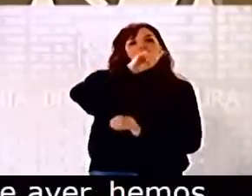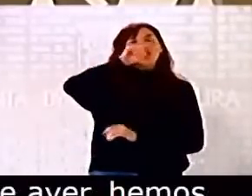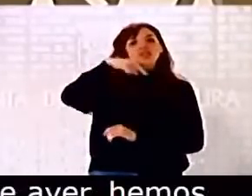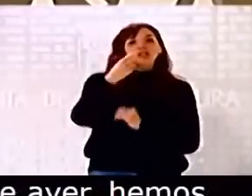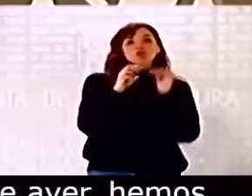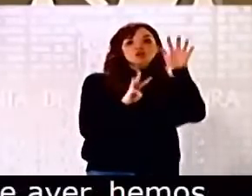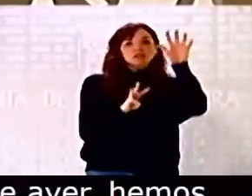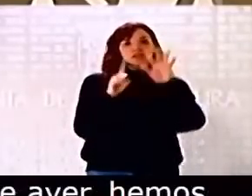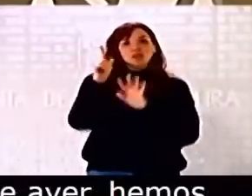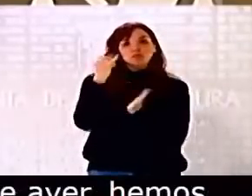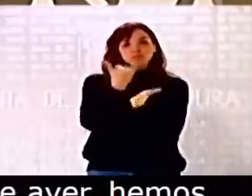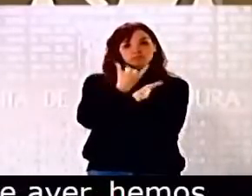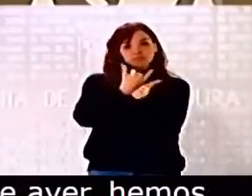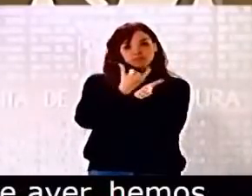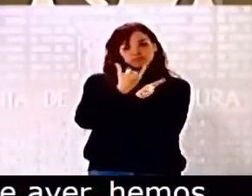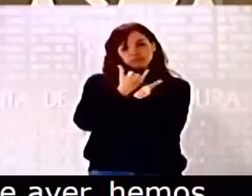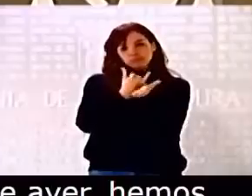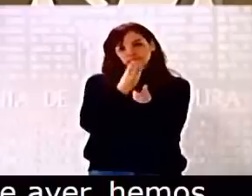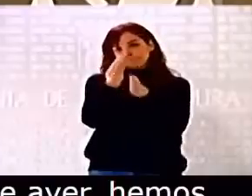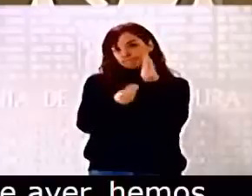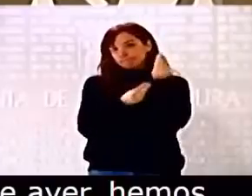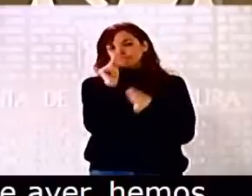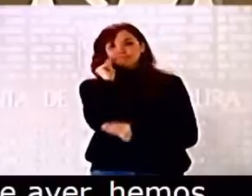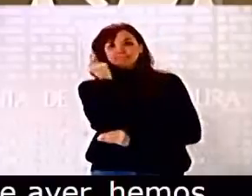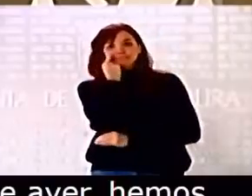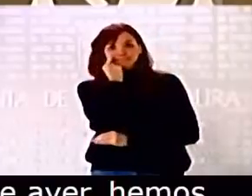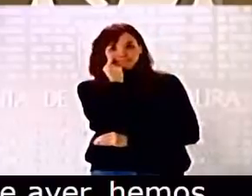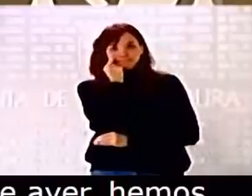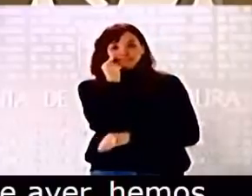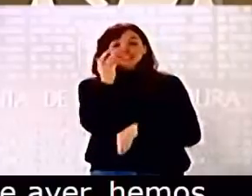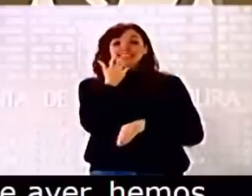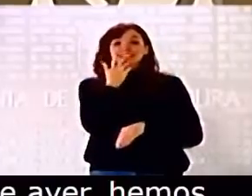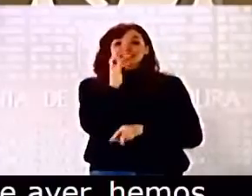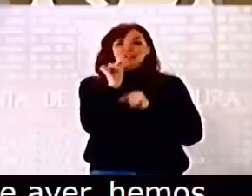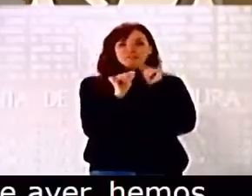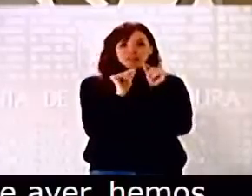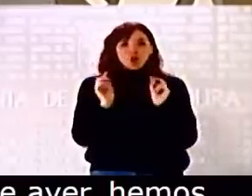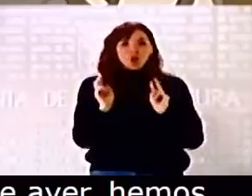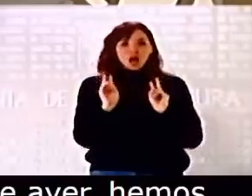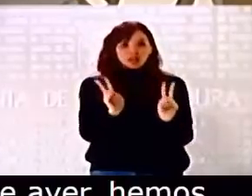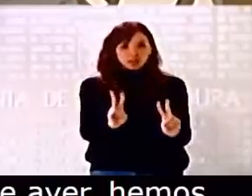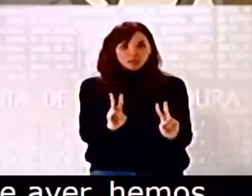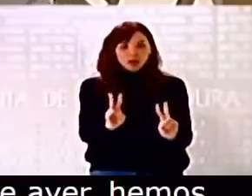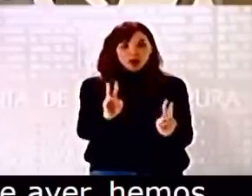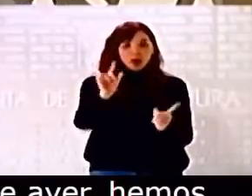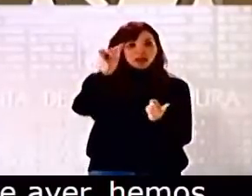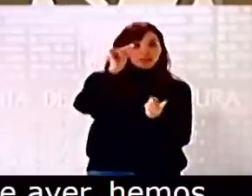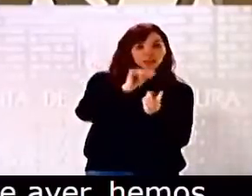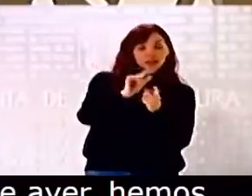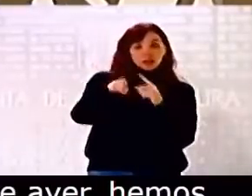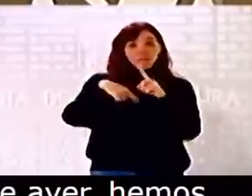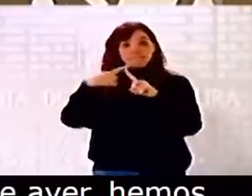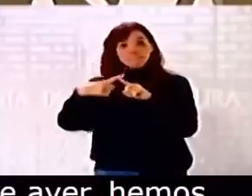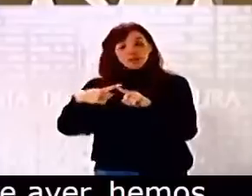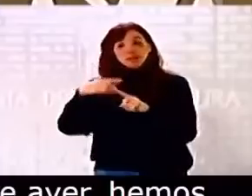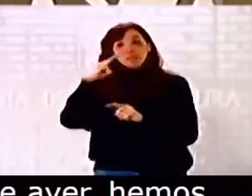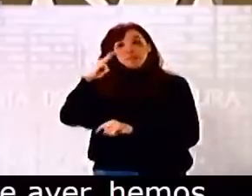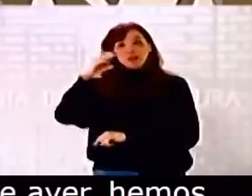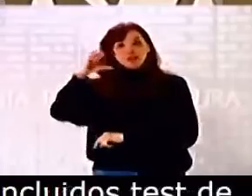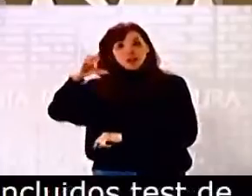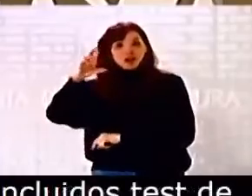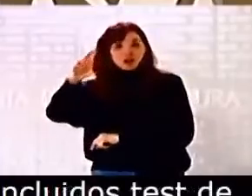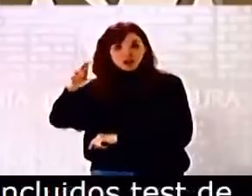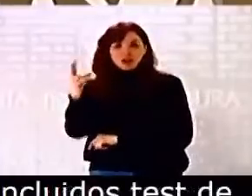6.181 pruebas diagnósticas de infección activa, incluidos test de antígenos y PCR. Es